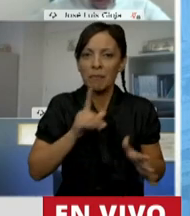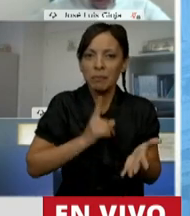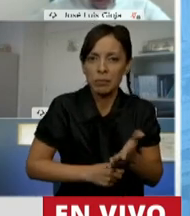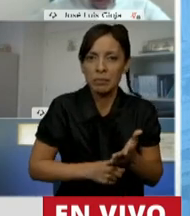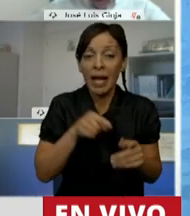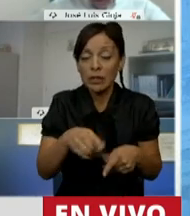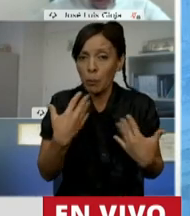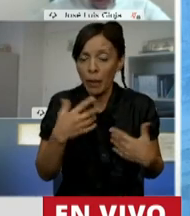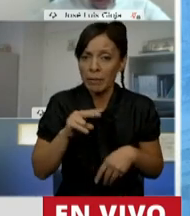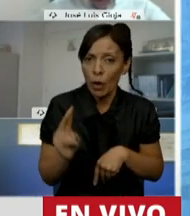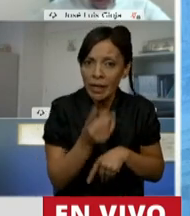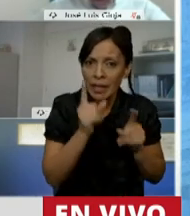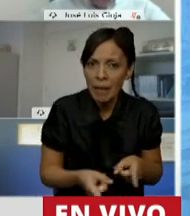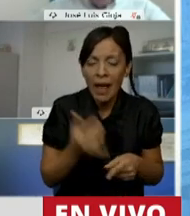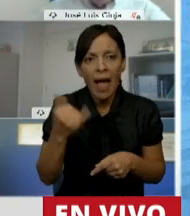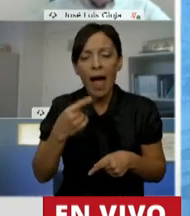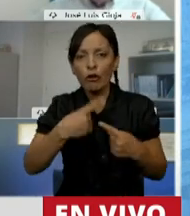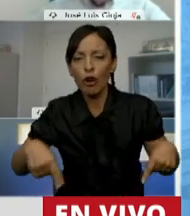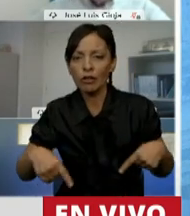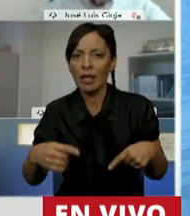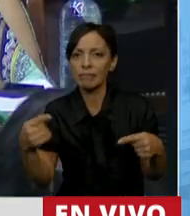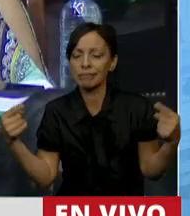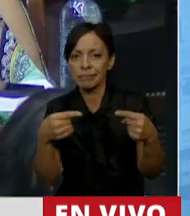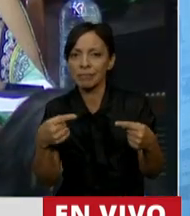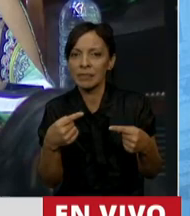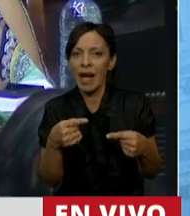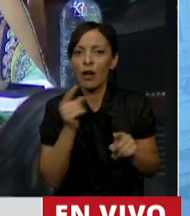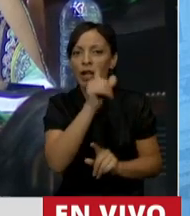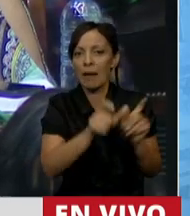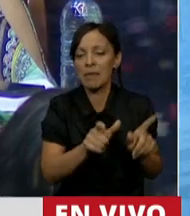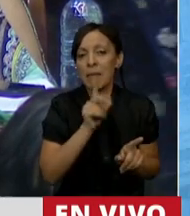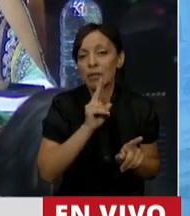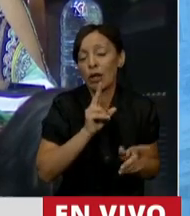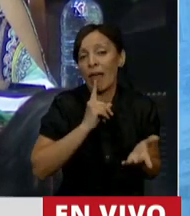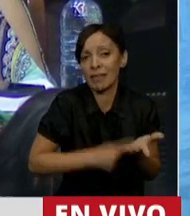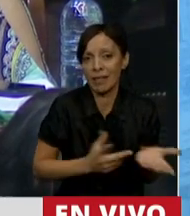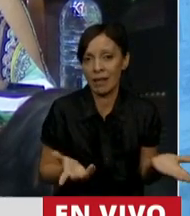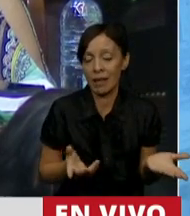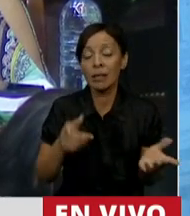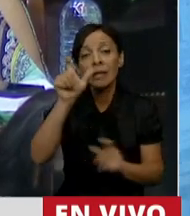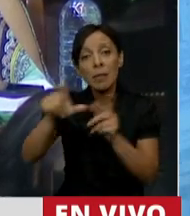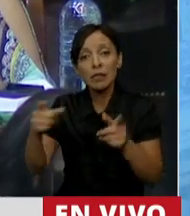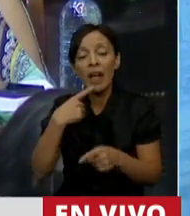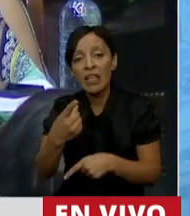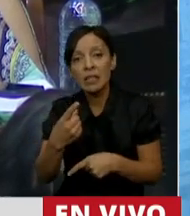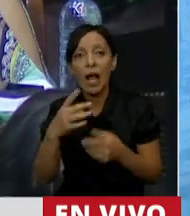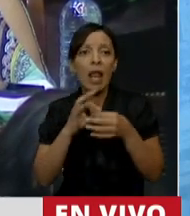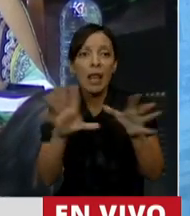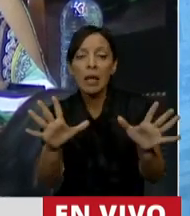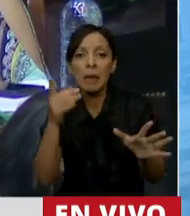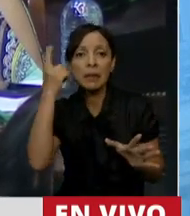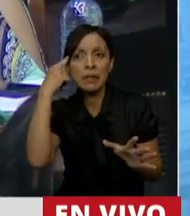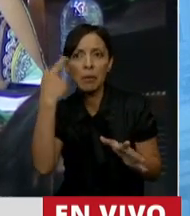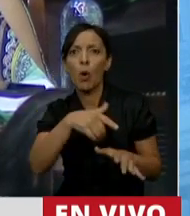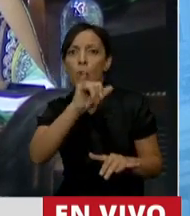vida y que produce efectos contrarios a los deseados. Muchos que dicen defender el libre pensamiento no tienen el coraje